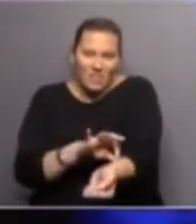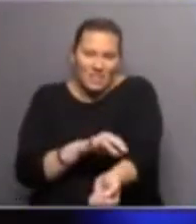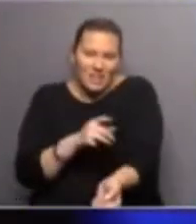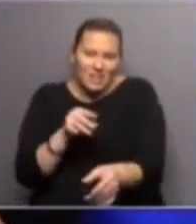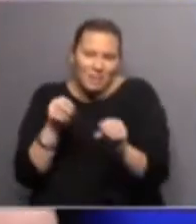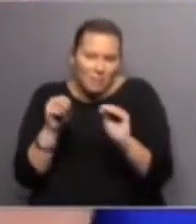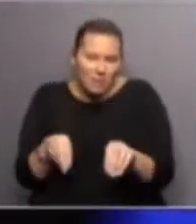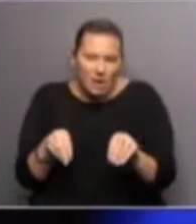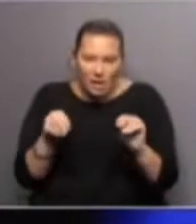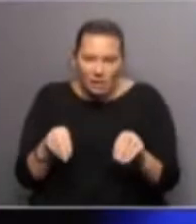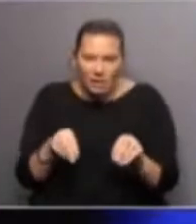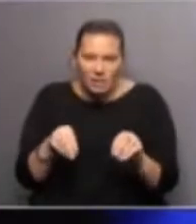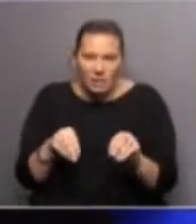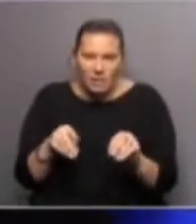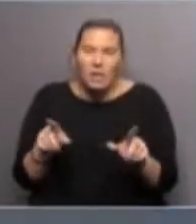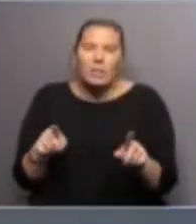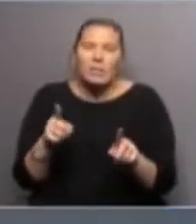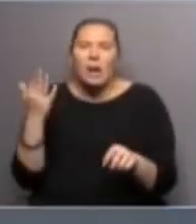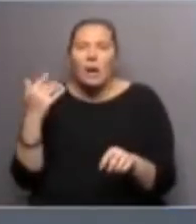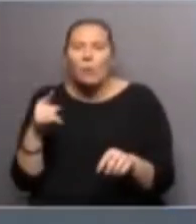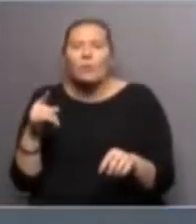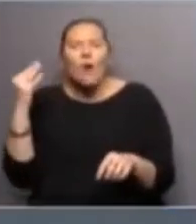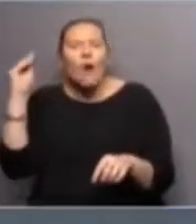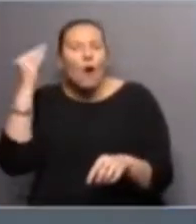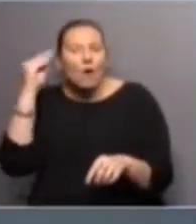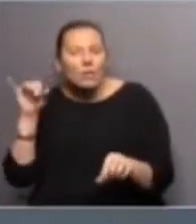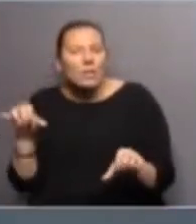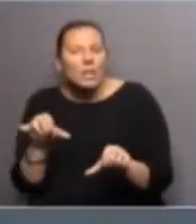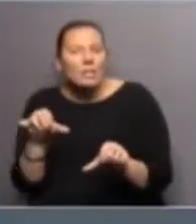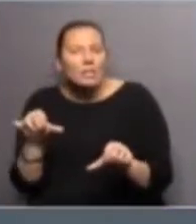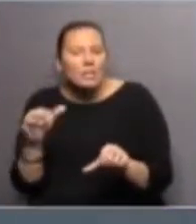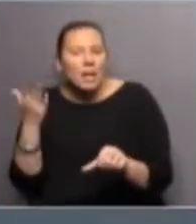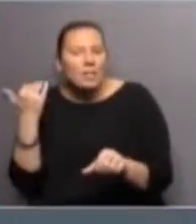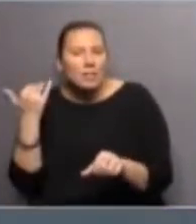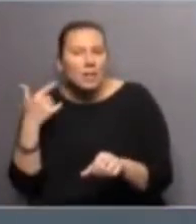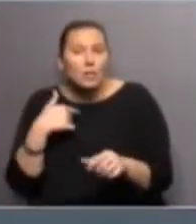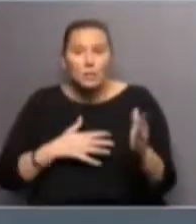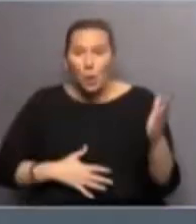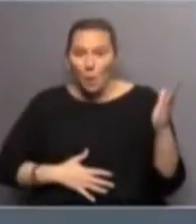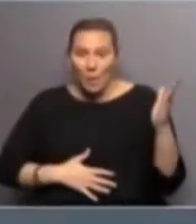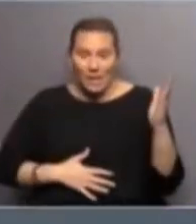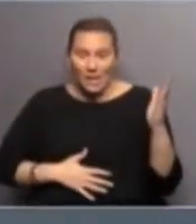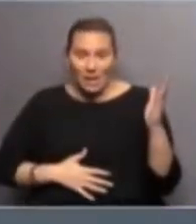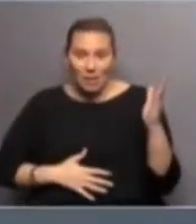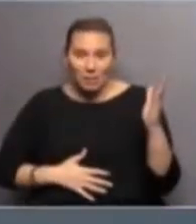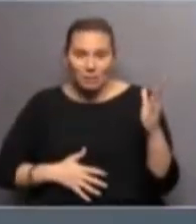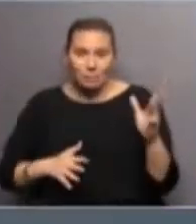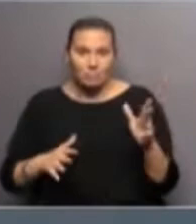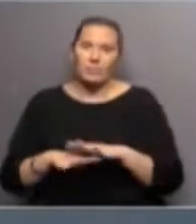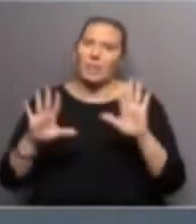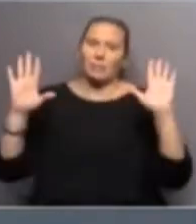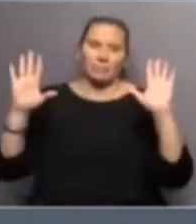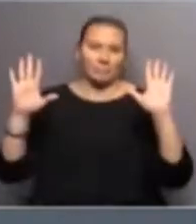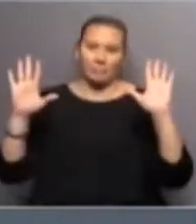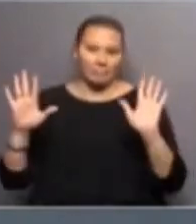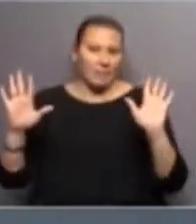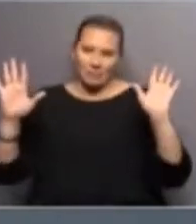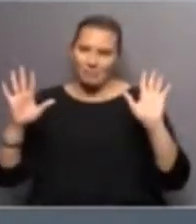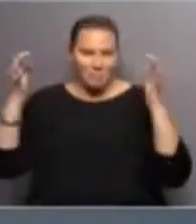frágiles. Entonces, bueno, ¿le gusta? ¿Qué hacía usted cuando era joven? La señora me dice, yo bailaba tango. Oh. Dije, la